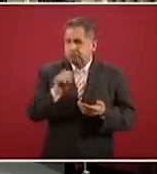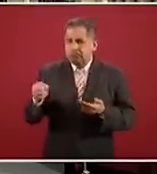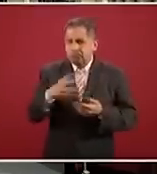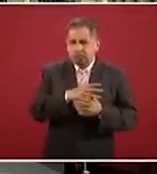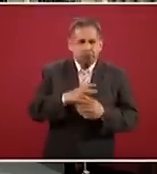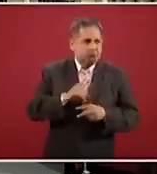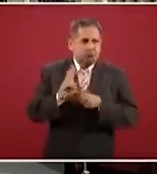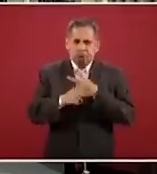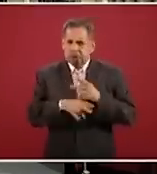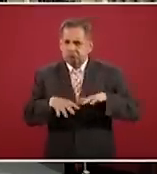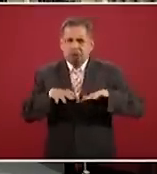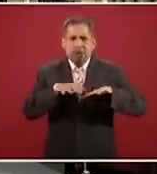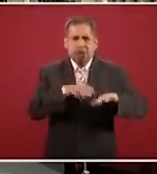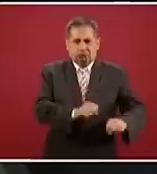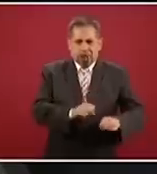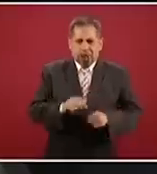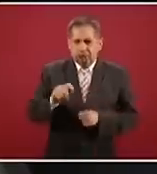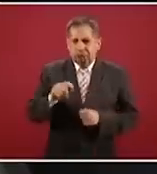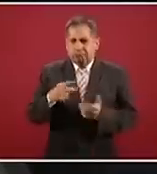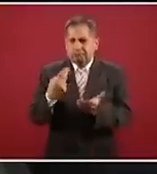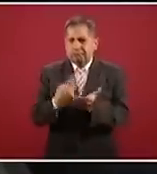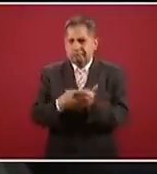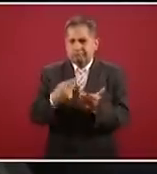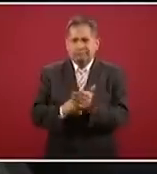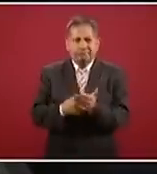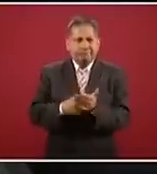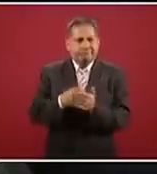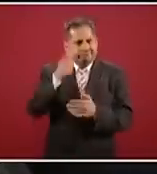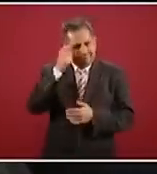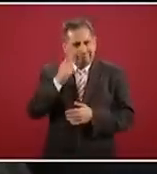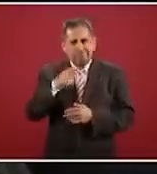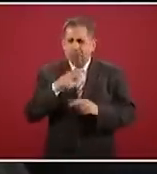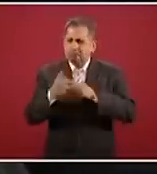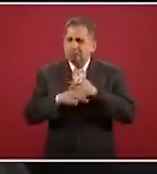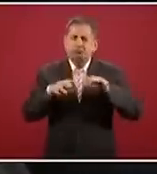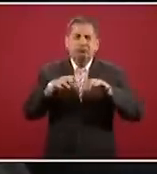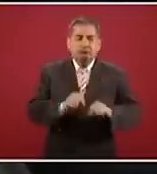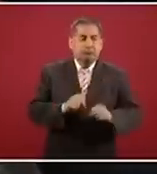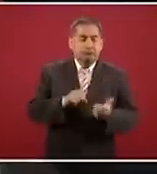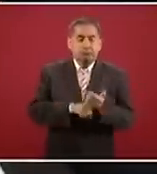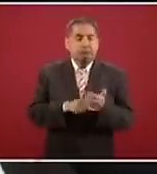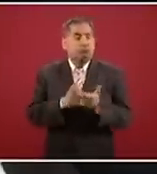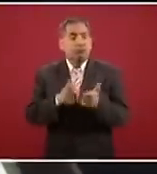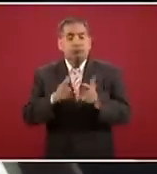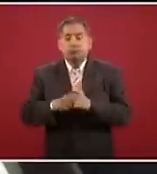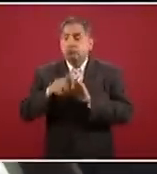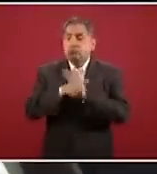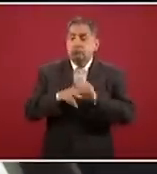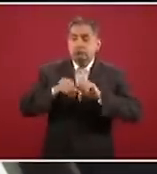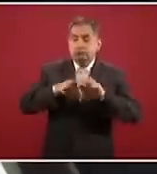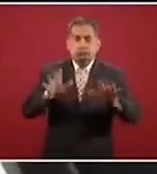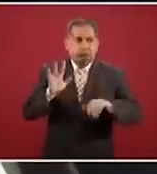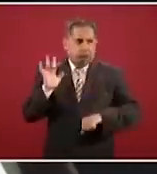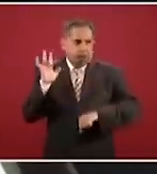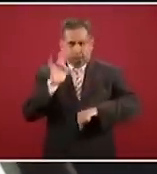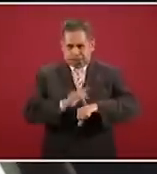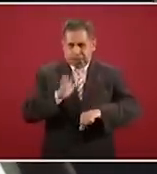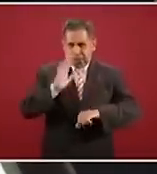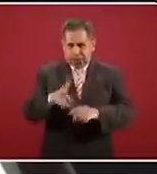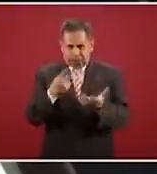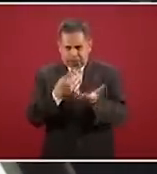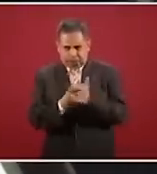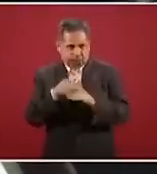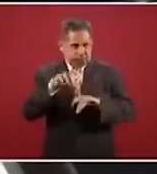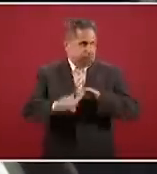van a apoderar de la plaza de Taxco Guerrero. Un grupo saca un video diciendo que ya llegaron, que ya están ahí